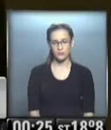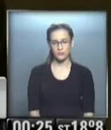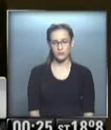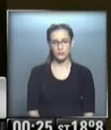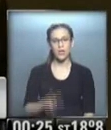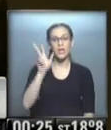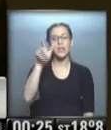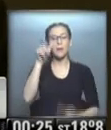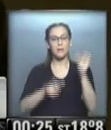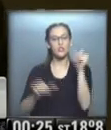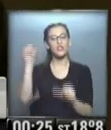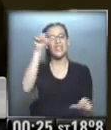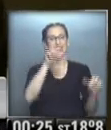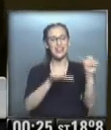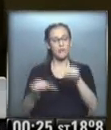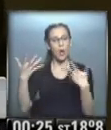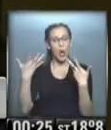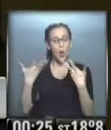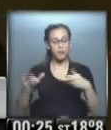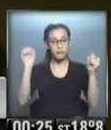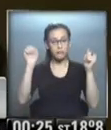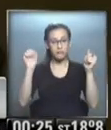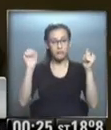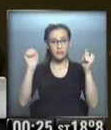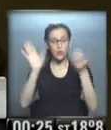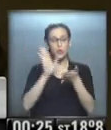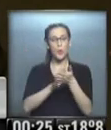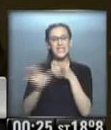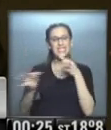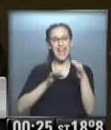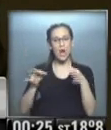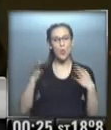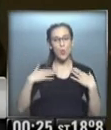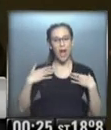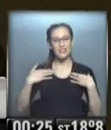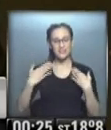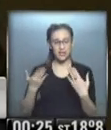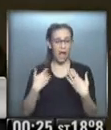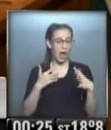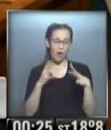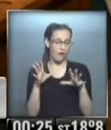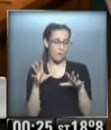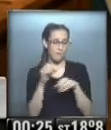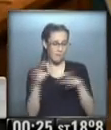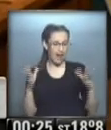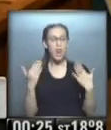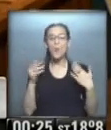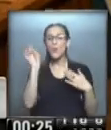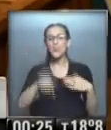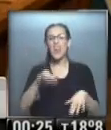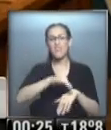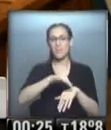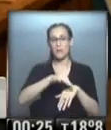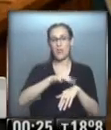Tres científicos que descubrieron el sistema de transporte celular, cuyo desorden puede producir enfermedades como la diabetes o el tétanos,